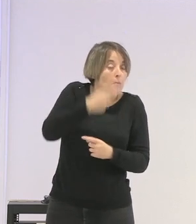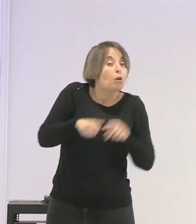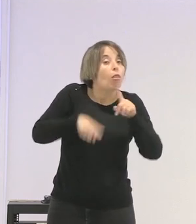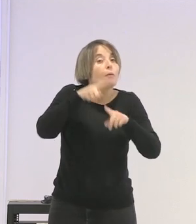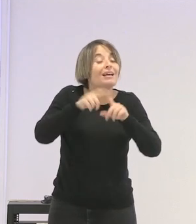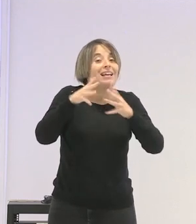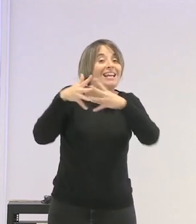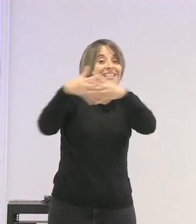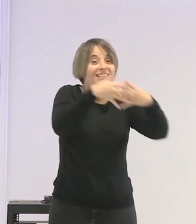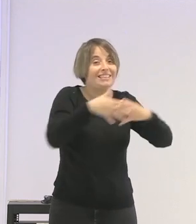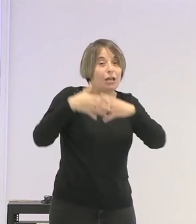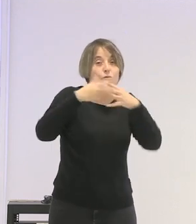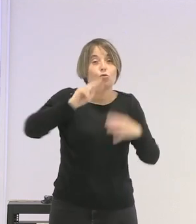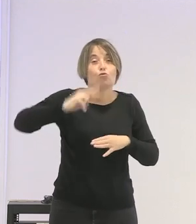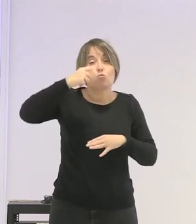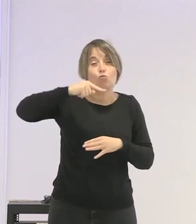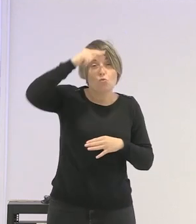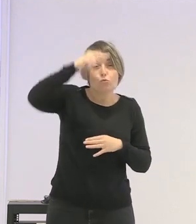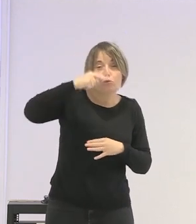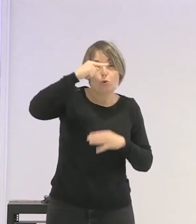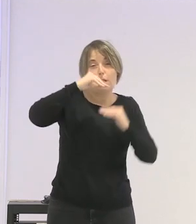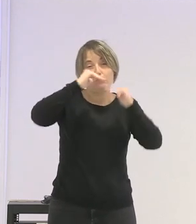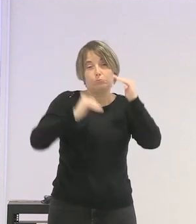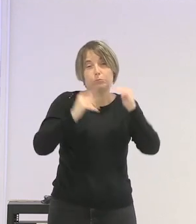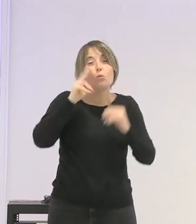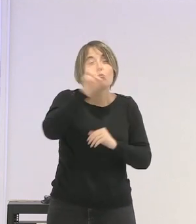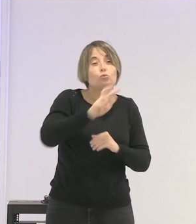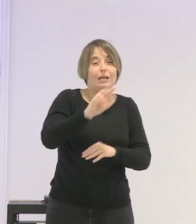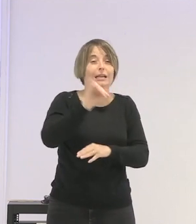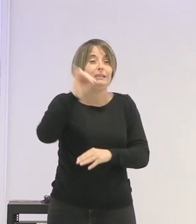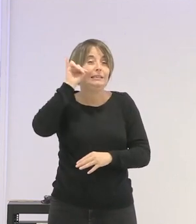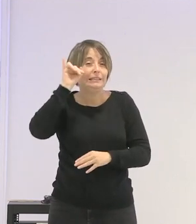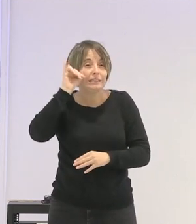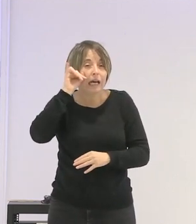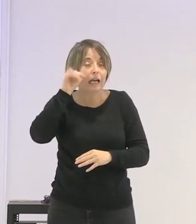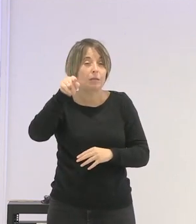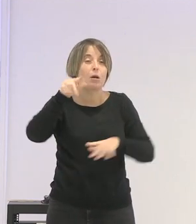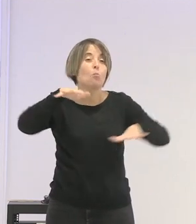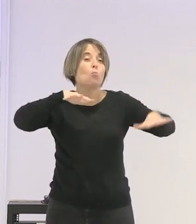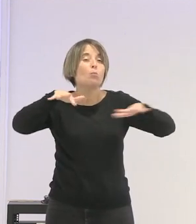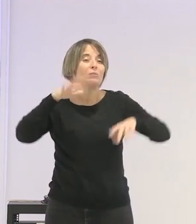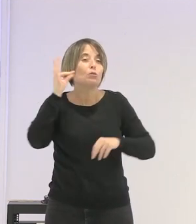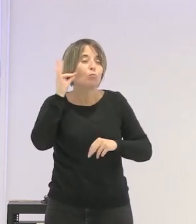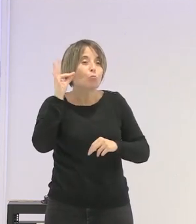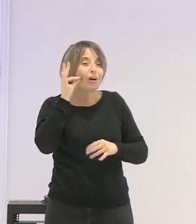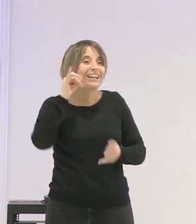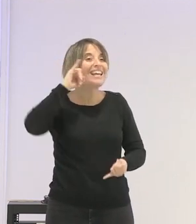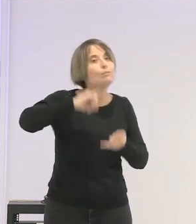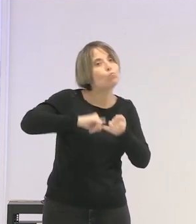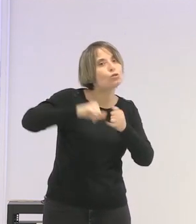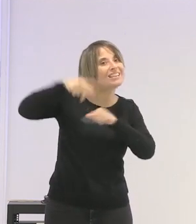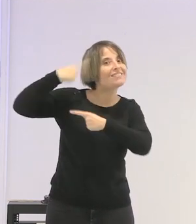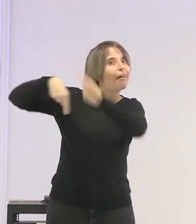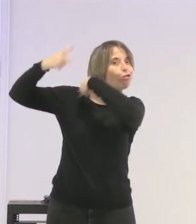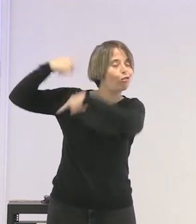Estados Unidos, por ejemplo, las trad wives, no sé si las conocéis, buscadlas en Instagram, que es como un movimiento de mujeres esposas tradicionales, ¿no?